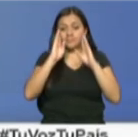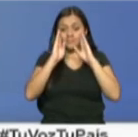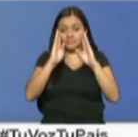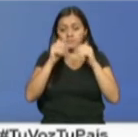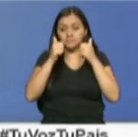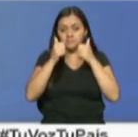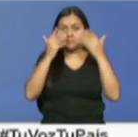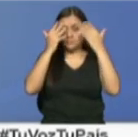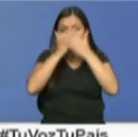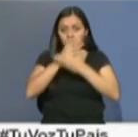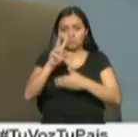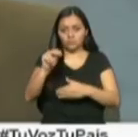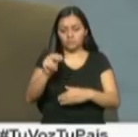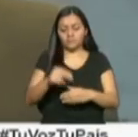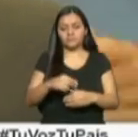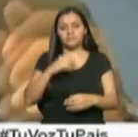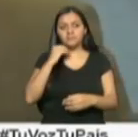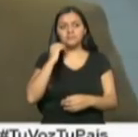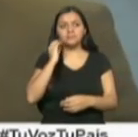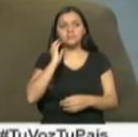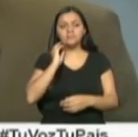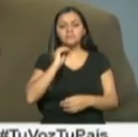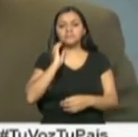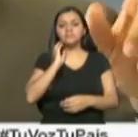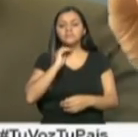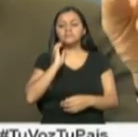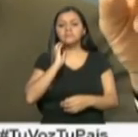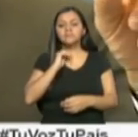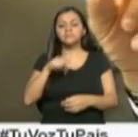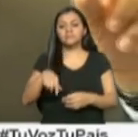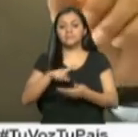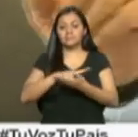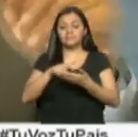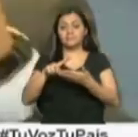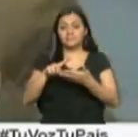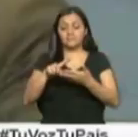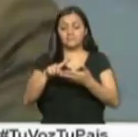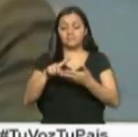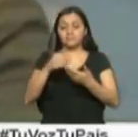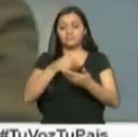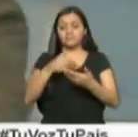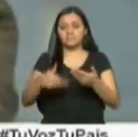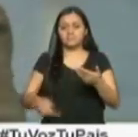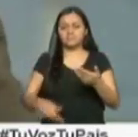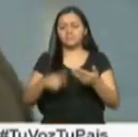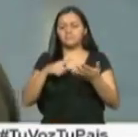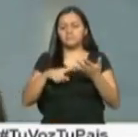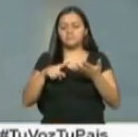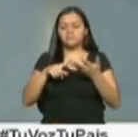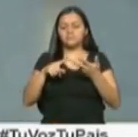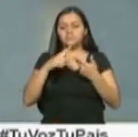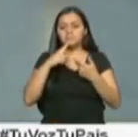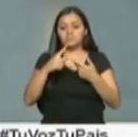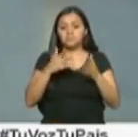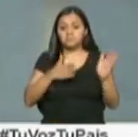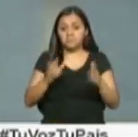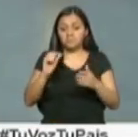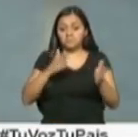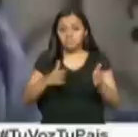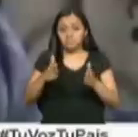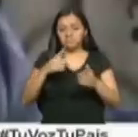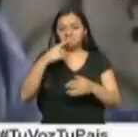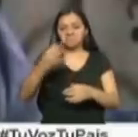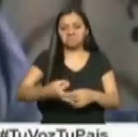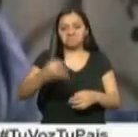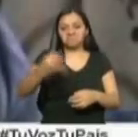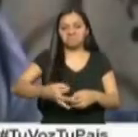atentos, escribió el primer mandatario. Durante estas semanas, el mandatario ha venido denunciando varios intentos por parte de